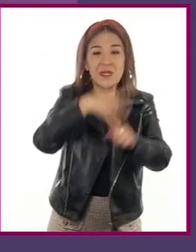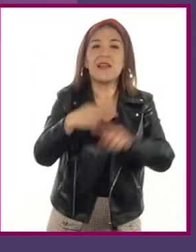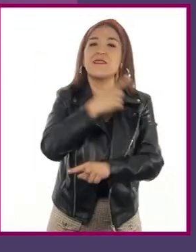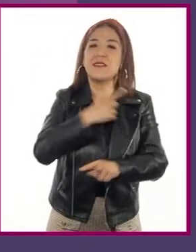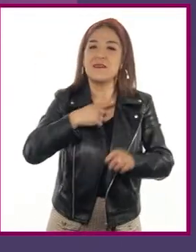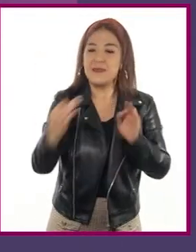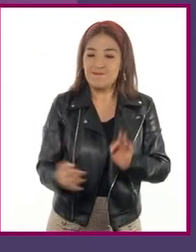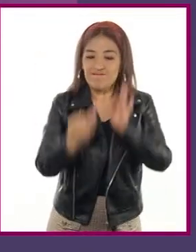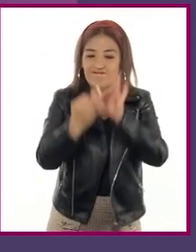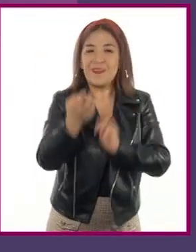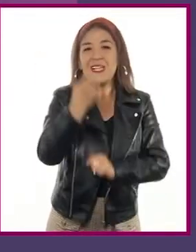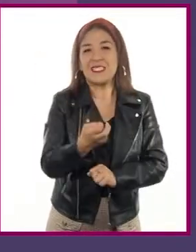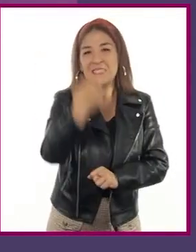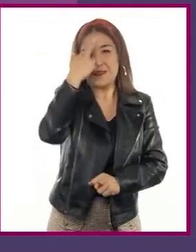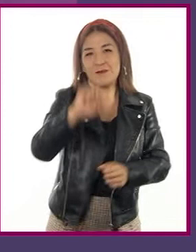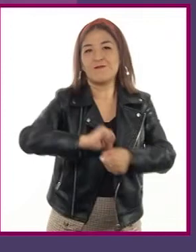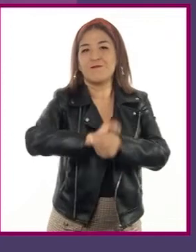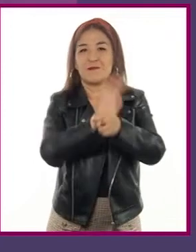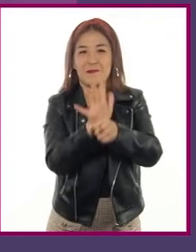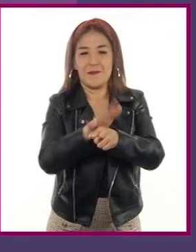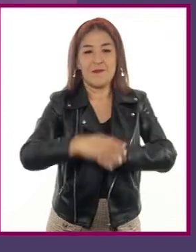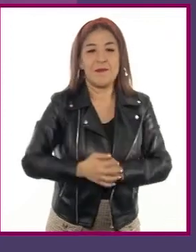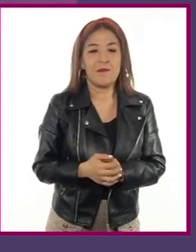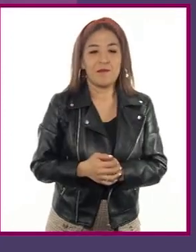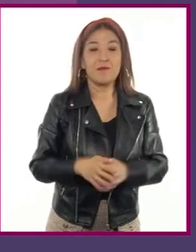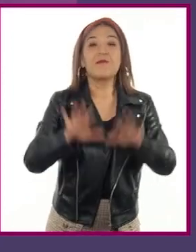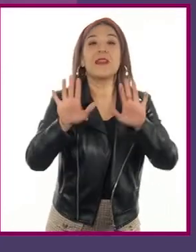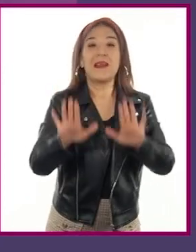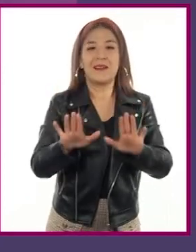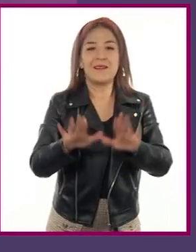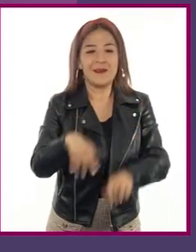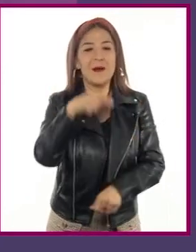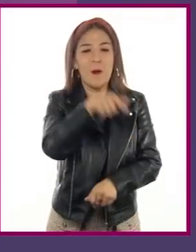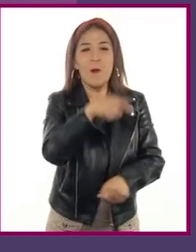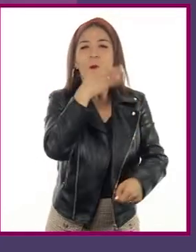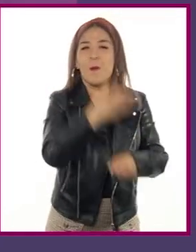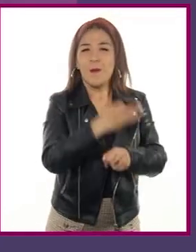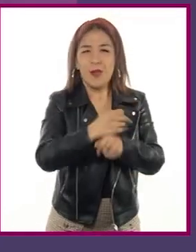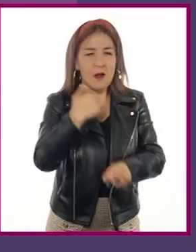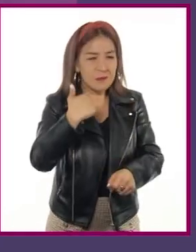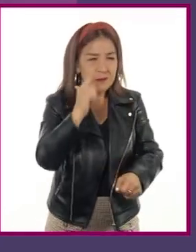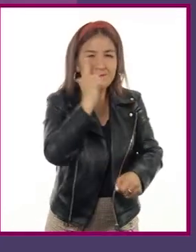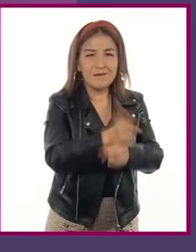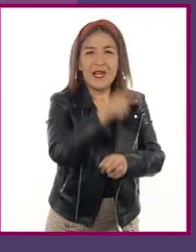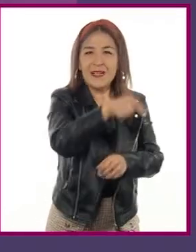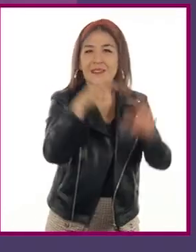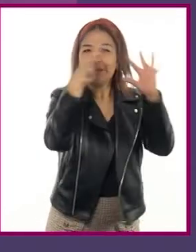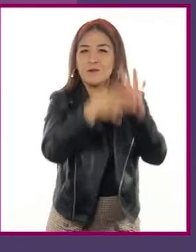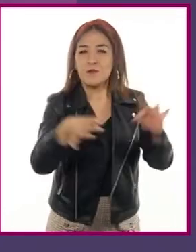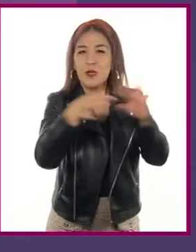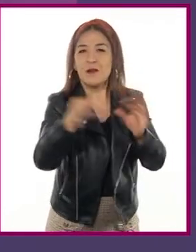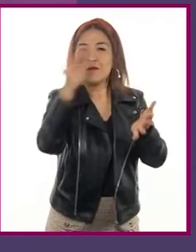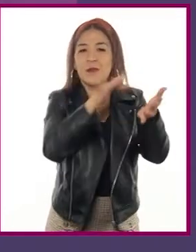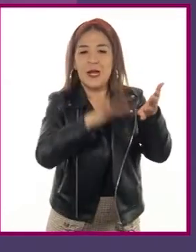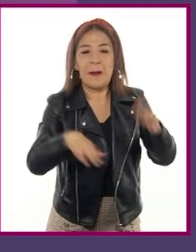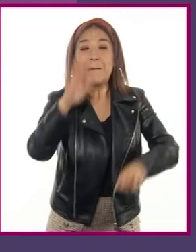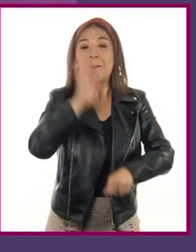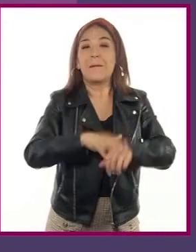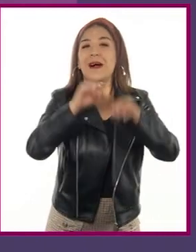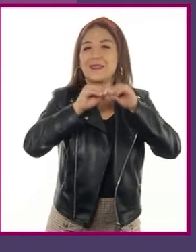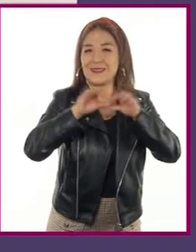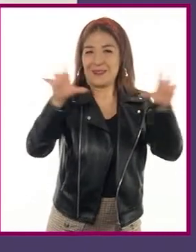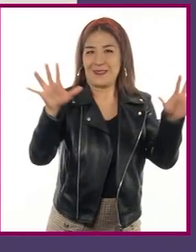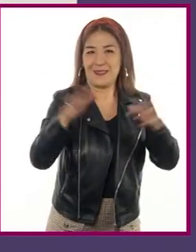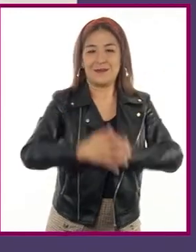la pandemia. Ah, pero justo acabo de encontrar un artículo que lo explica con mucha